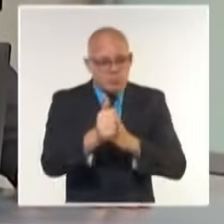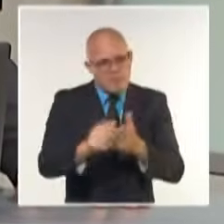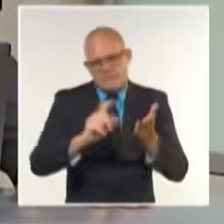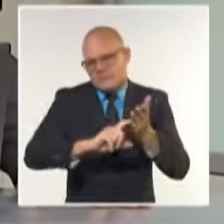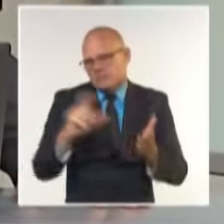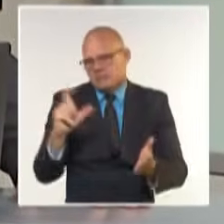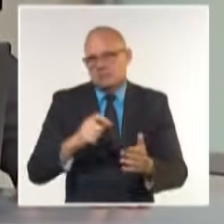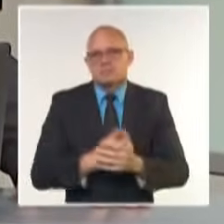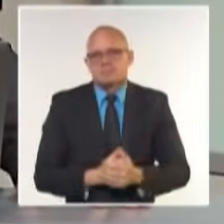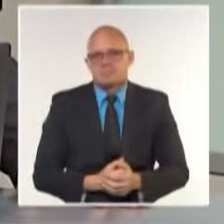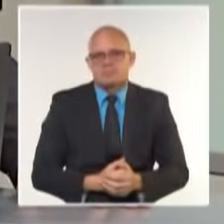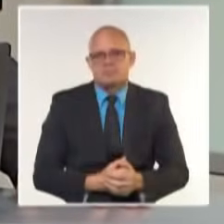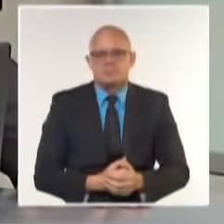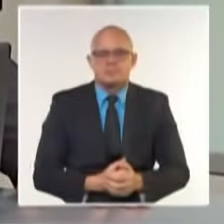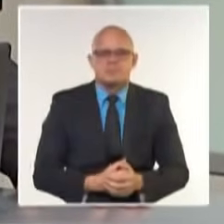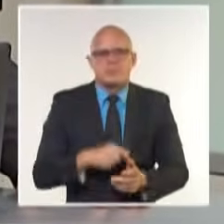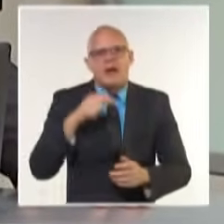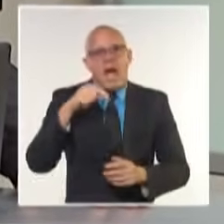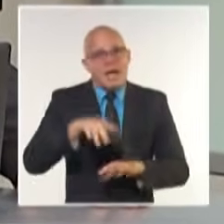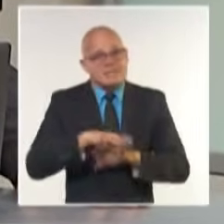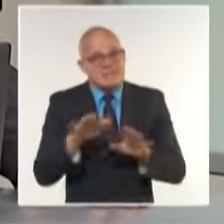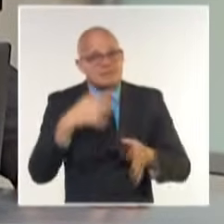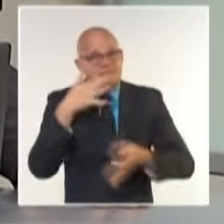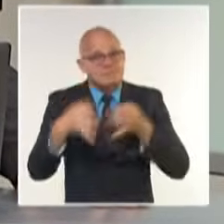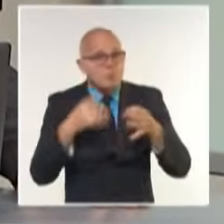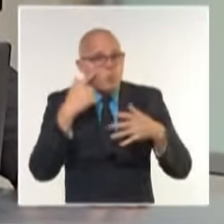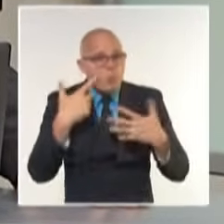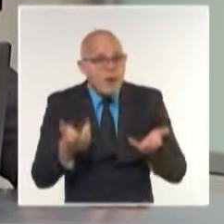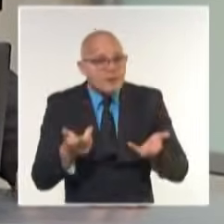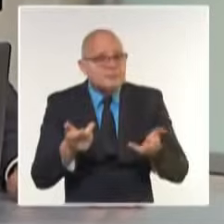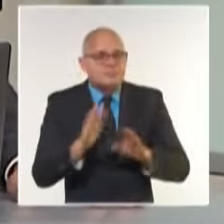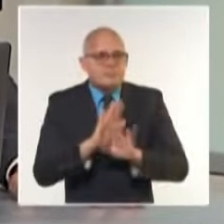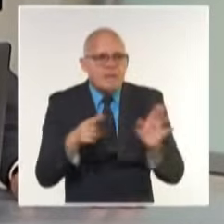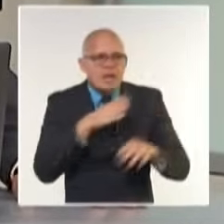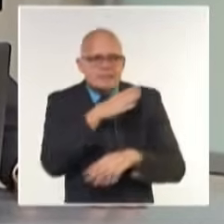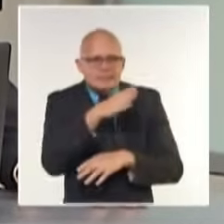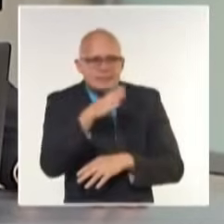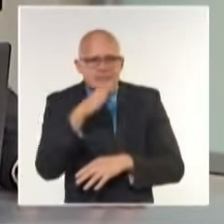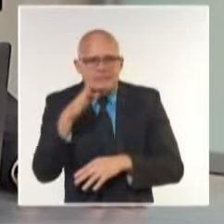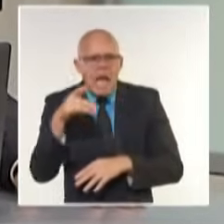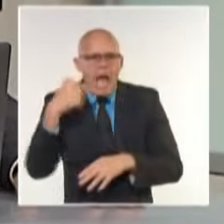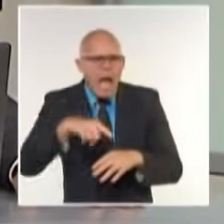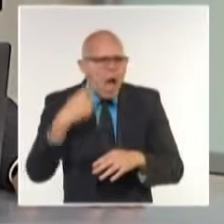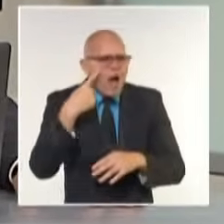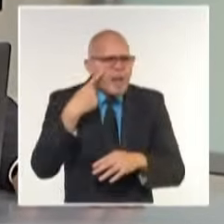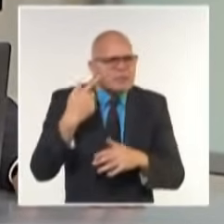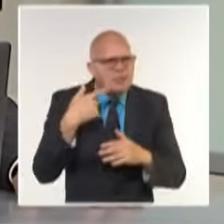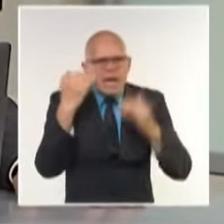claras, y que vamos a hablar de ello, de un resultado concreto, es que existen, fiscal,